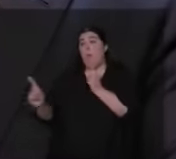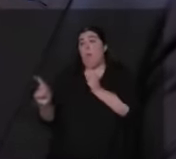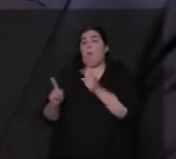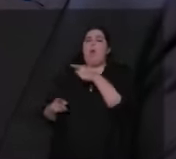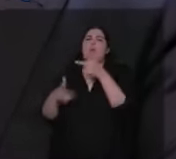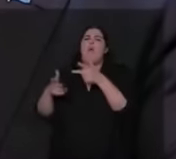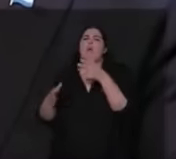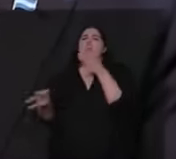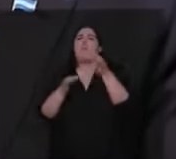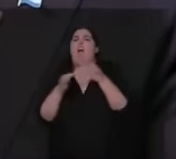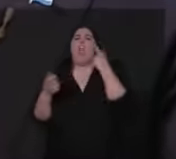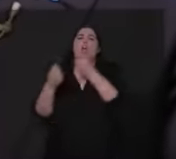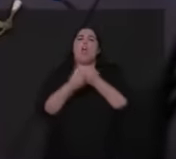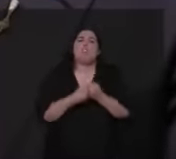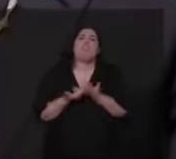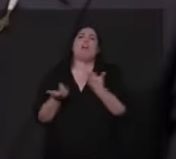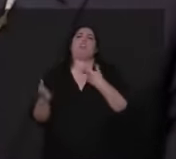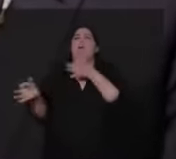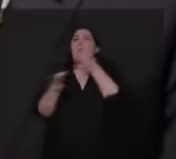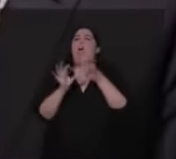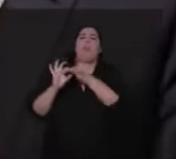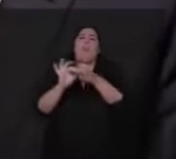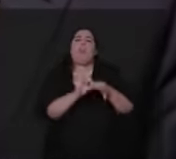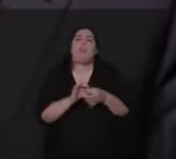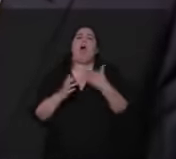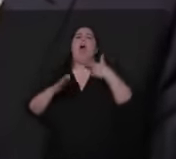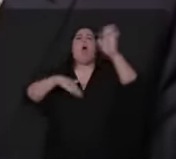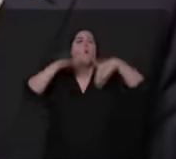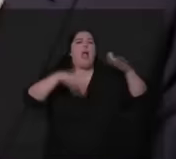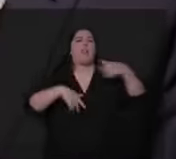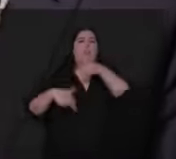del diálogo del consenso, el diálogo de la unidad, de la convocatoria.